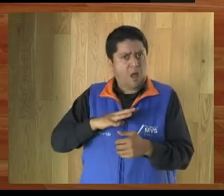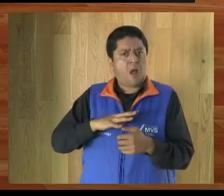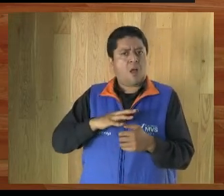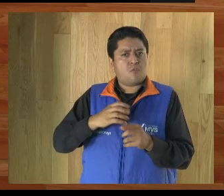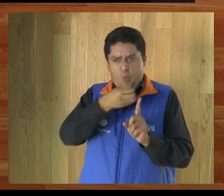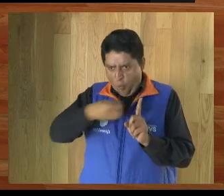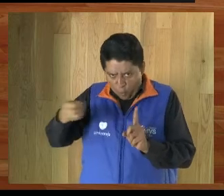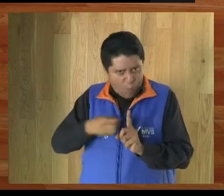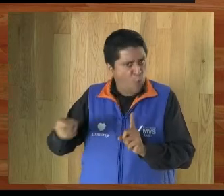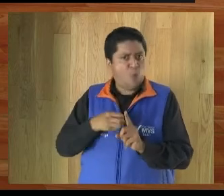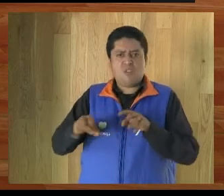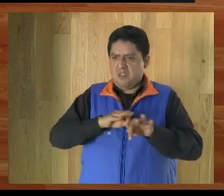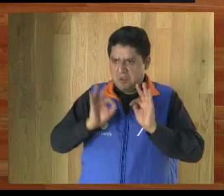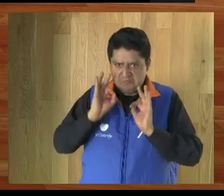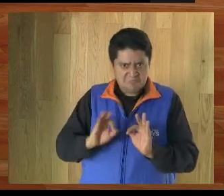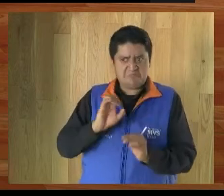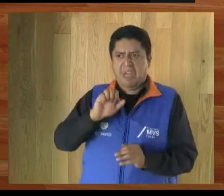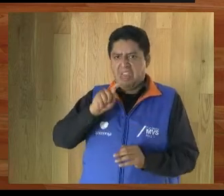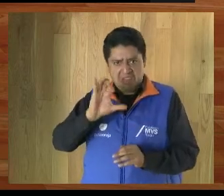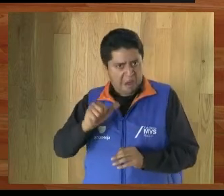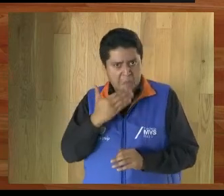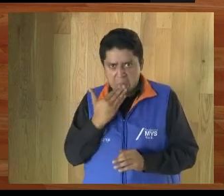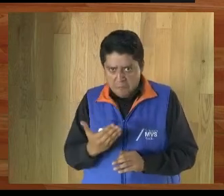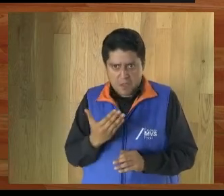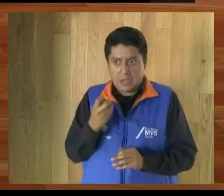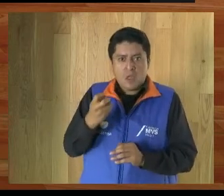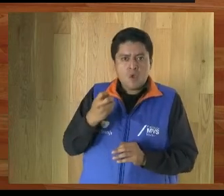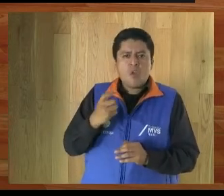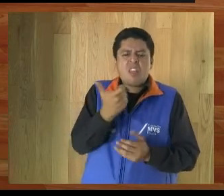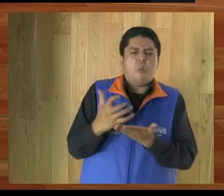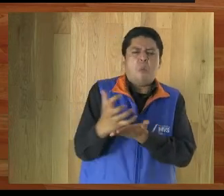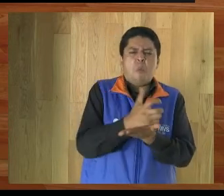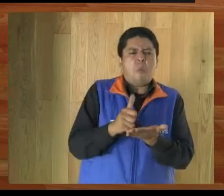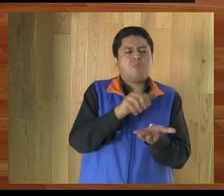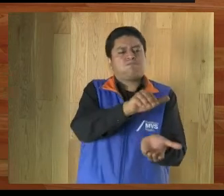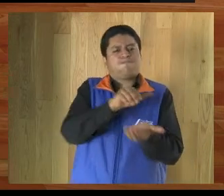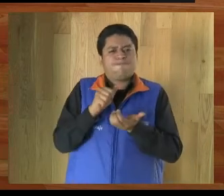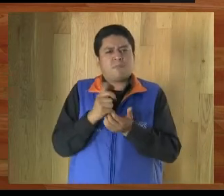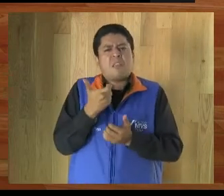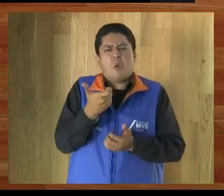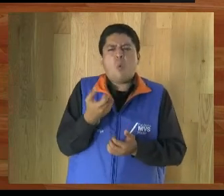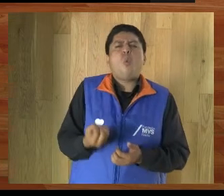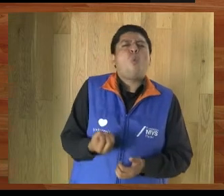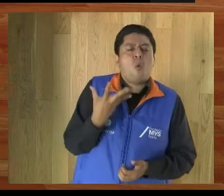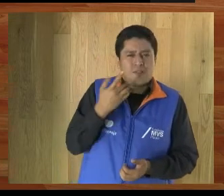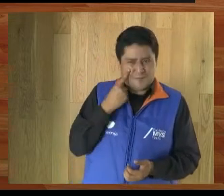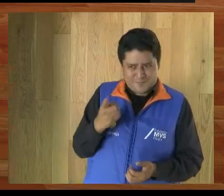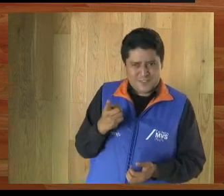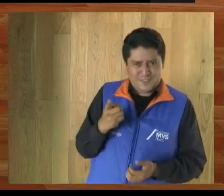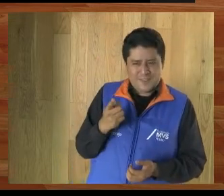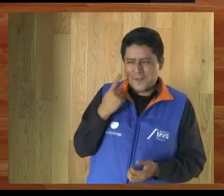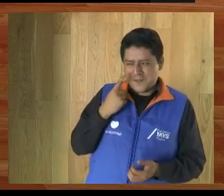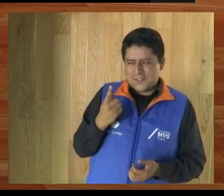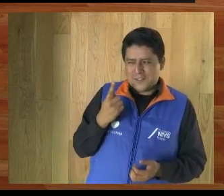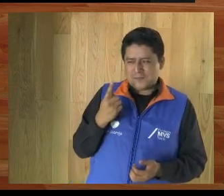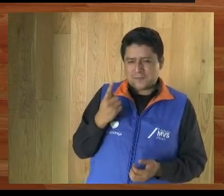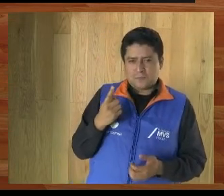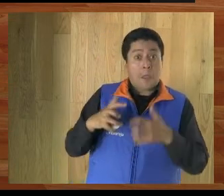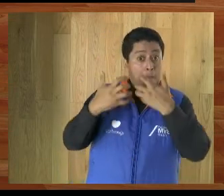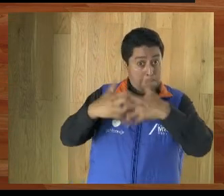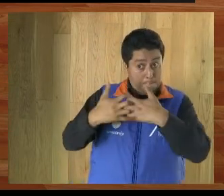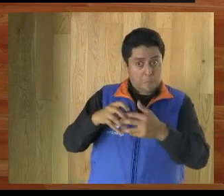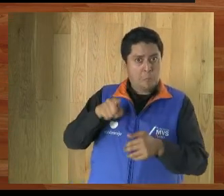y cómo es su capitalización bursátil, ¿no? Y ahí vemos que, por ejemplo, las empresas que están en este índice más ético, de las empresas que trabajan